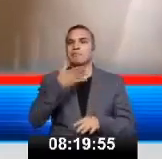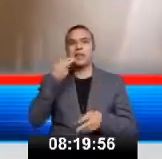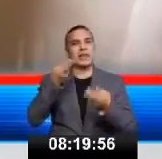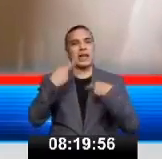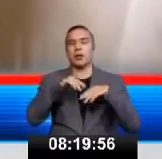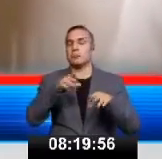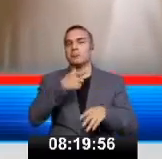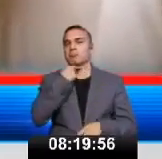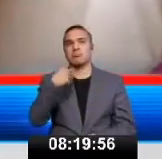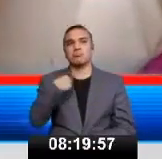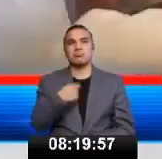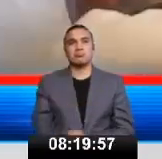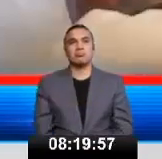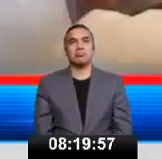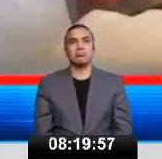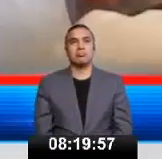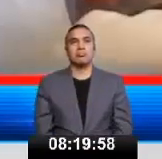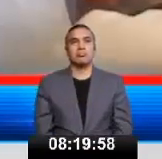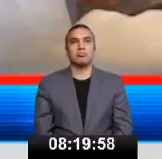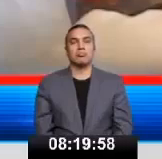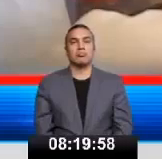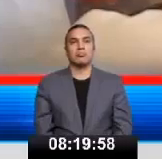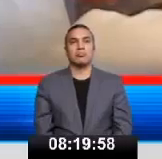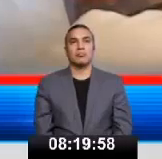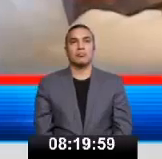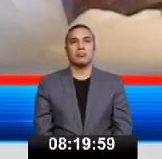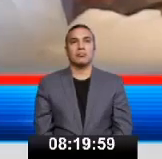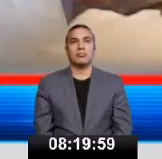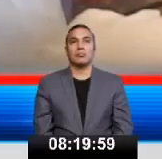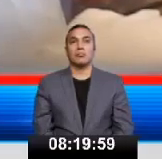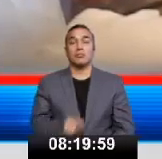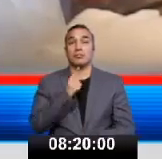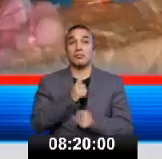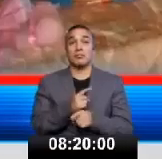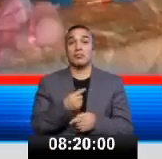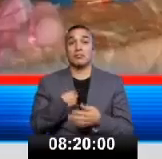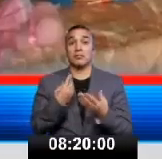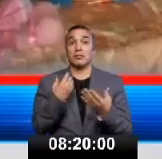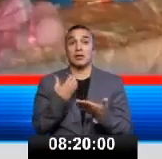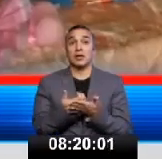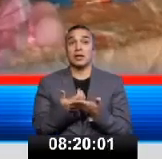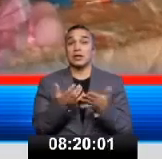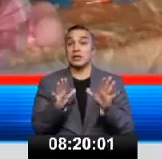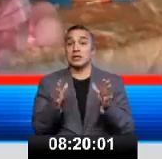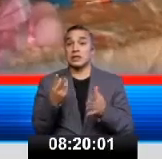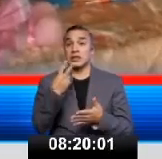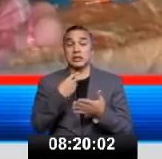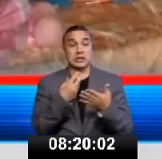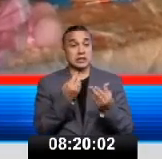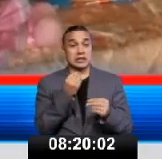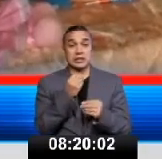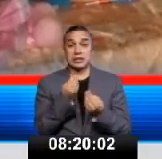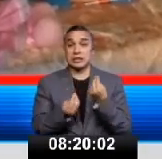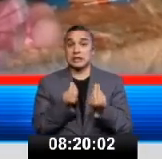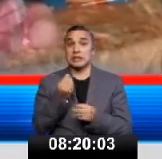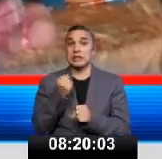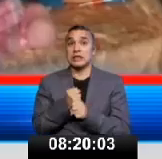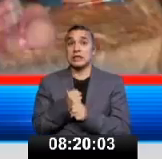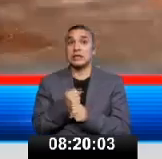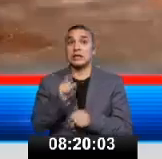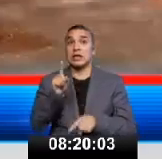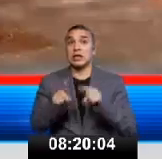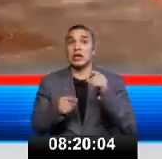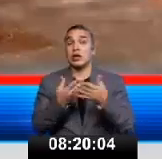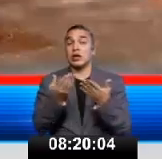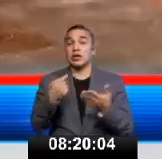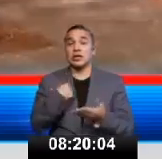emprendimiento. Nos vimos que nos quedamos sin nada, mucho mi hija, una nomás que trabajaba. Y como por ahí encontré cosas